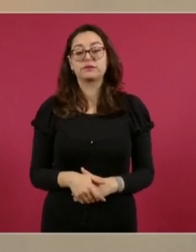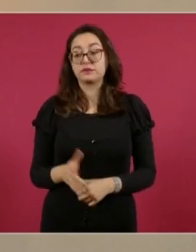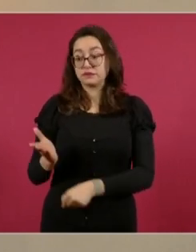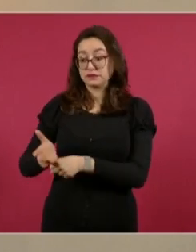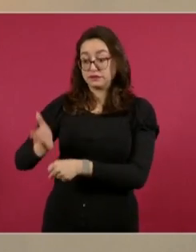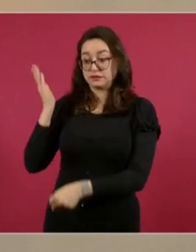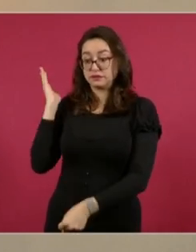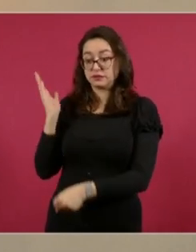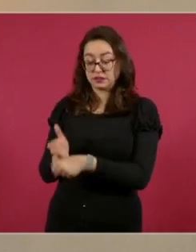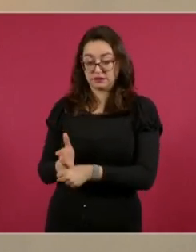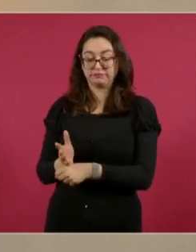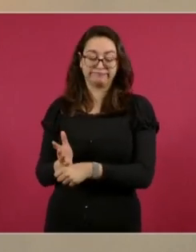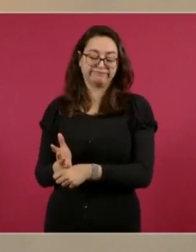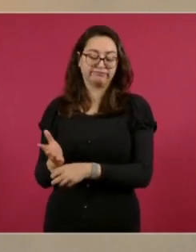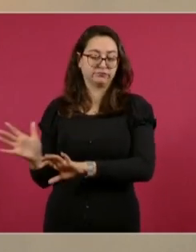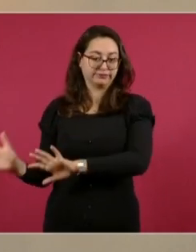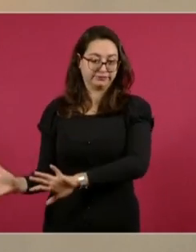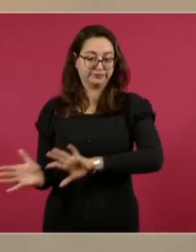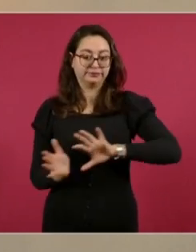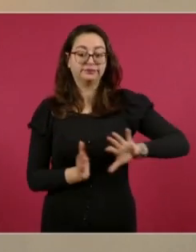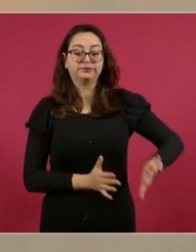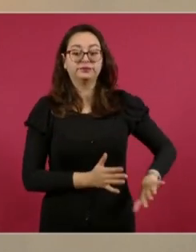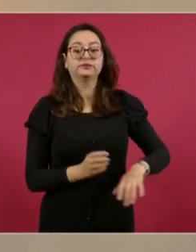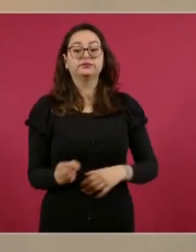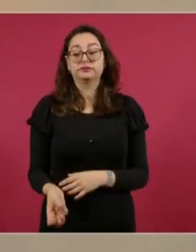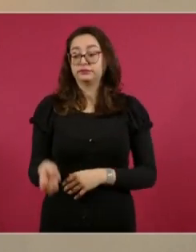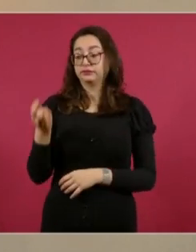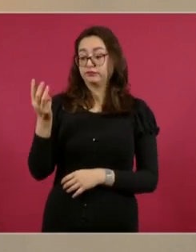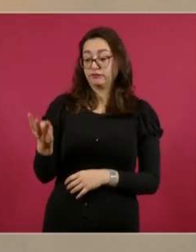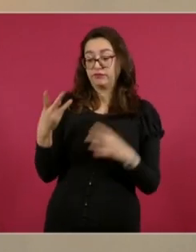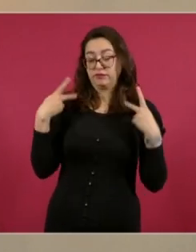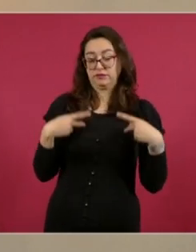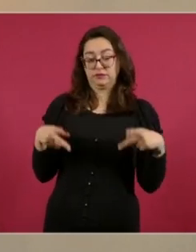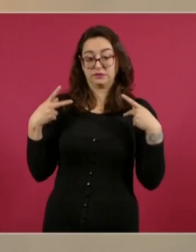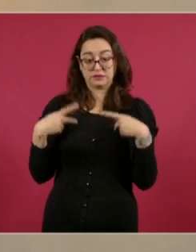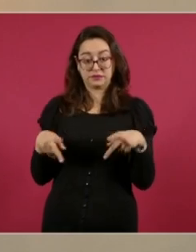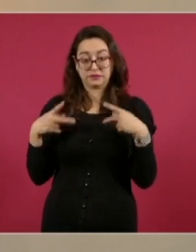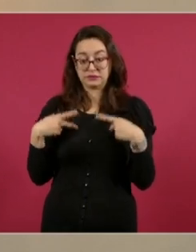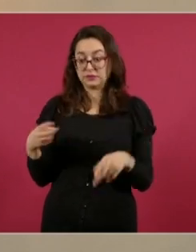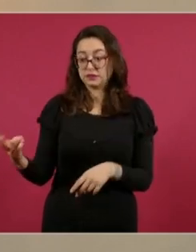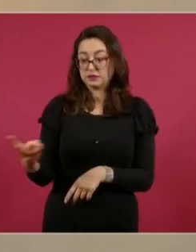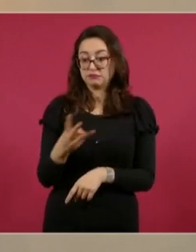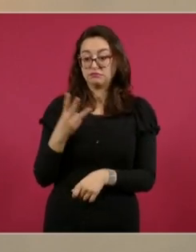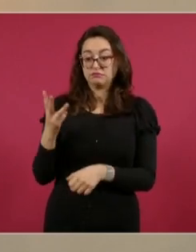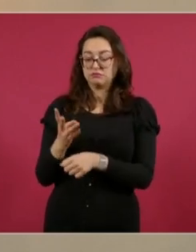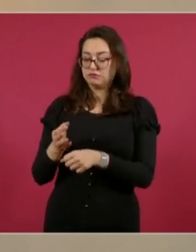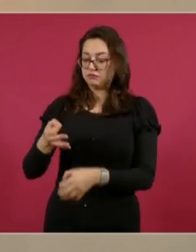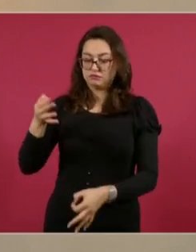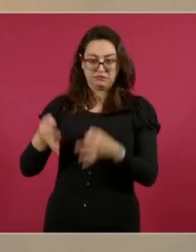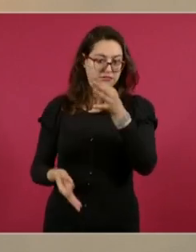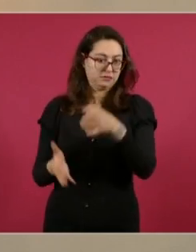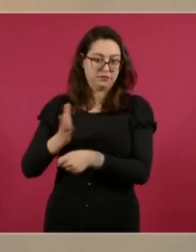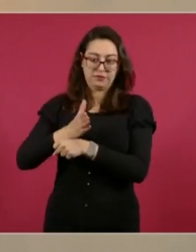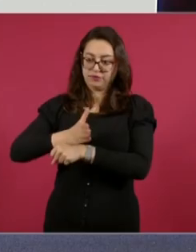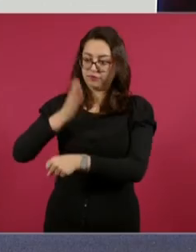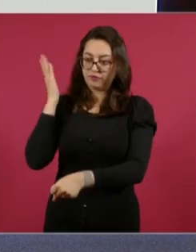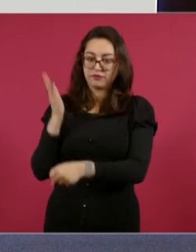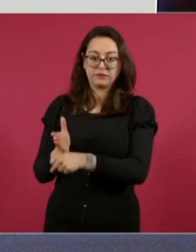4 meses de prisión a estas tres personas, tras acreditar su responsabilidad en el delito de